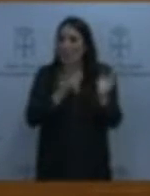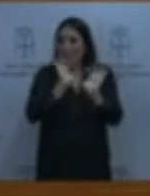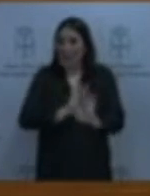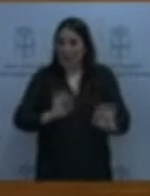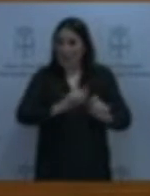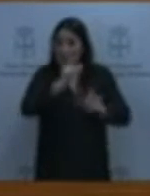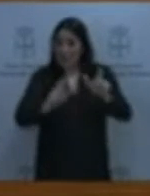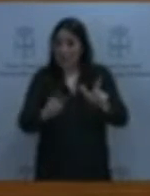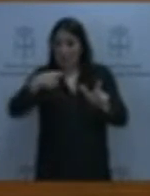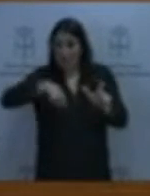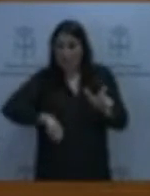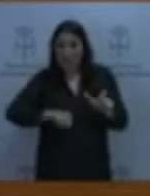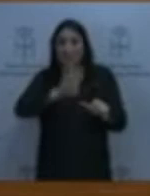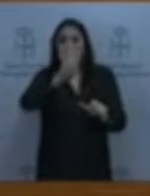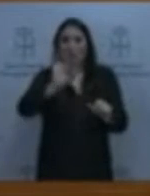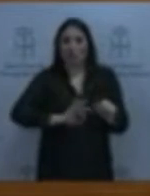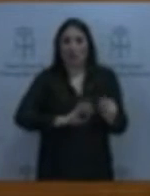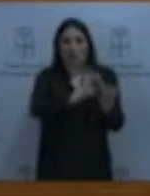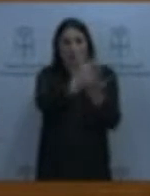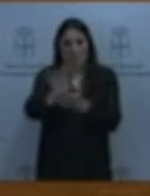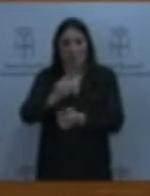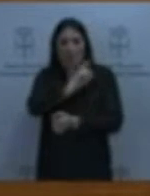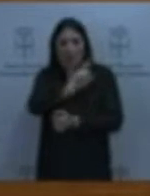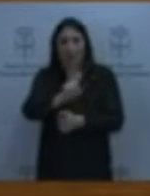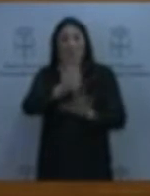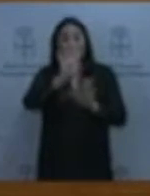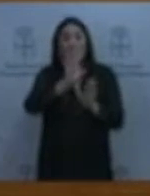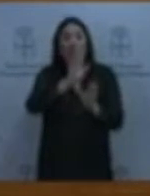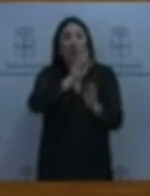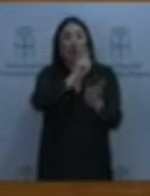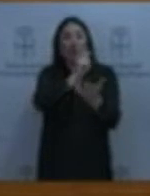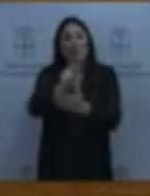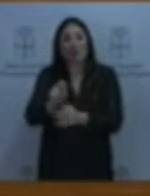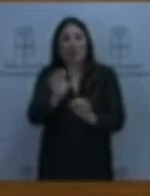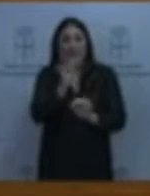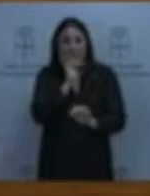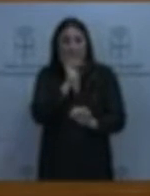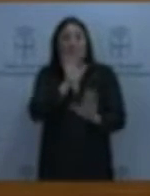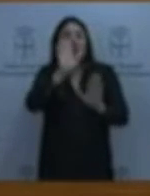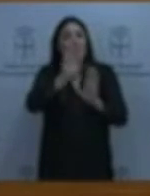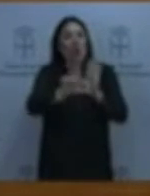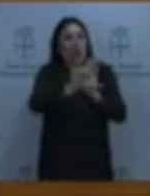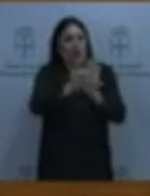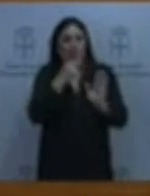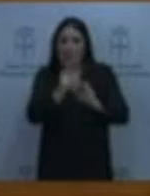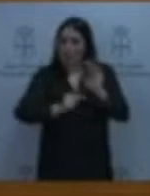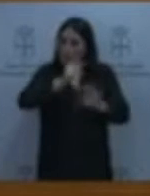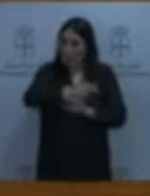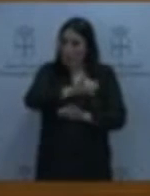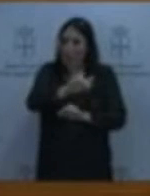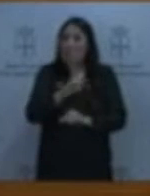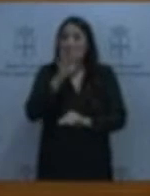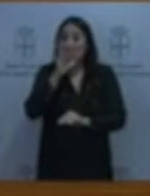de despido el 4 de enero y, ante la falta de puesta a disposición de la indemnización, aun cuando la ley impone esa obligación y ante la manifestación en